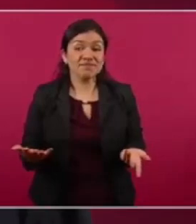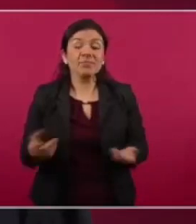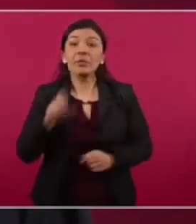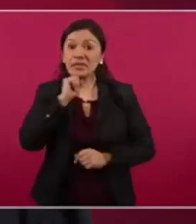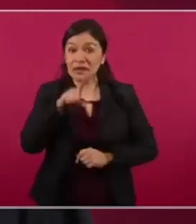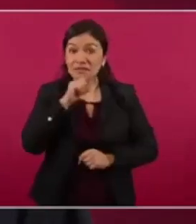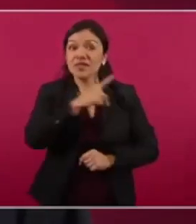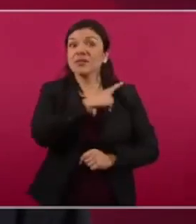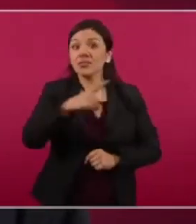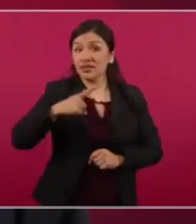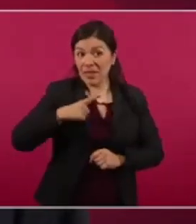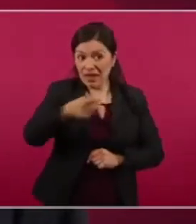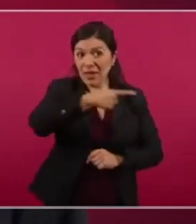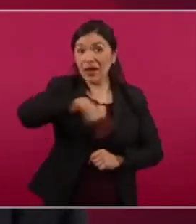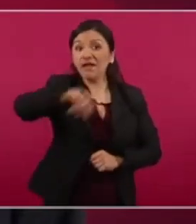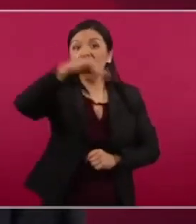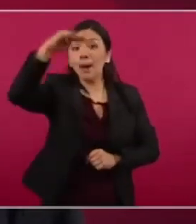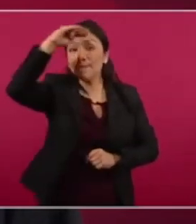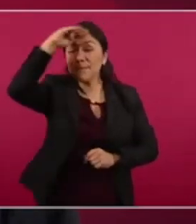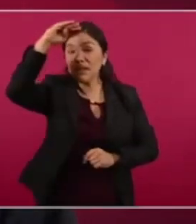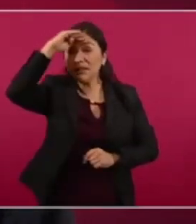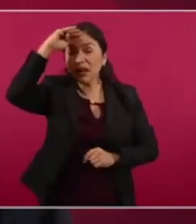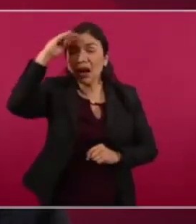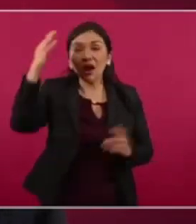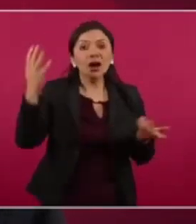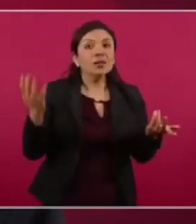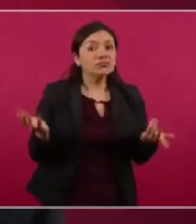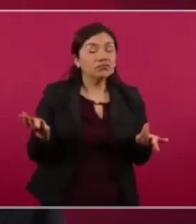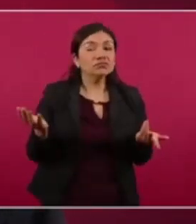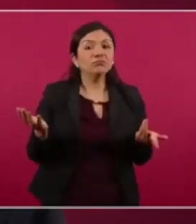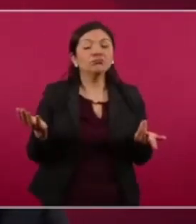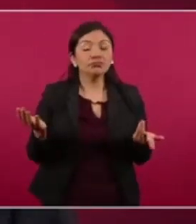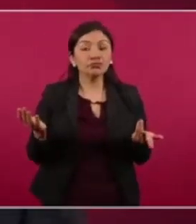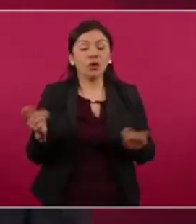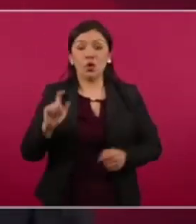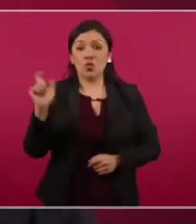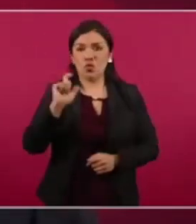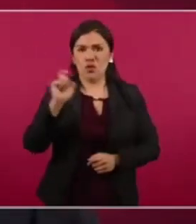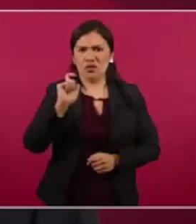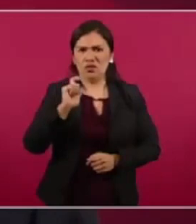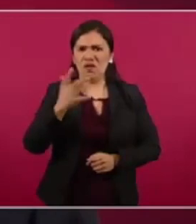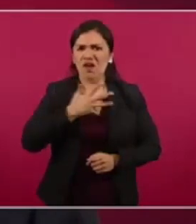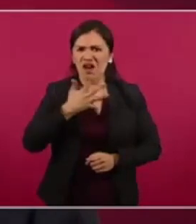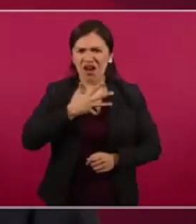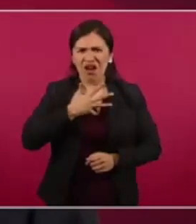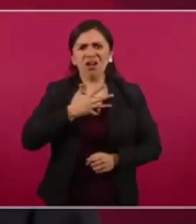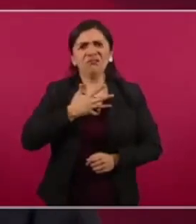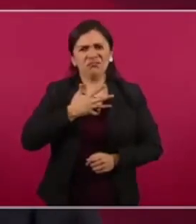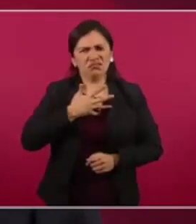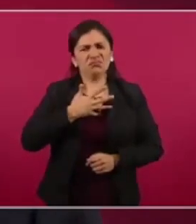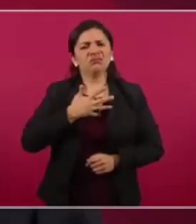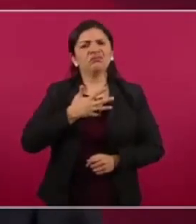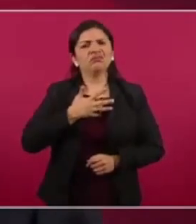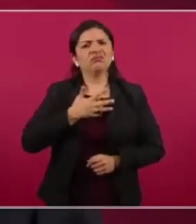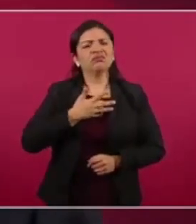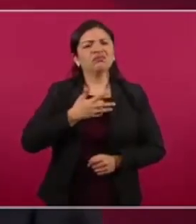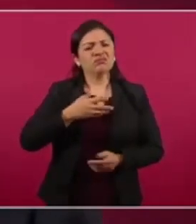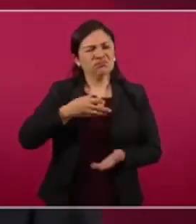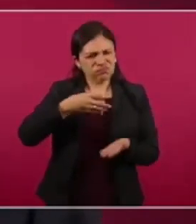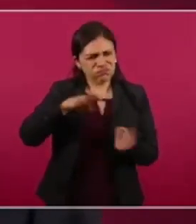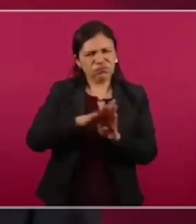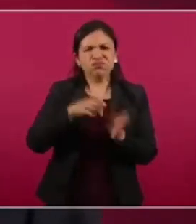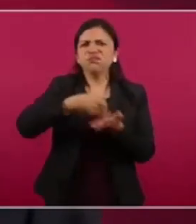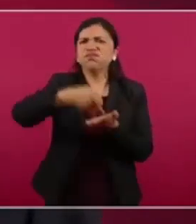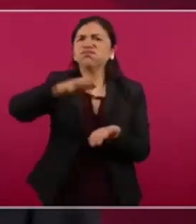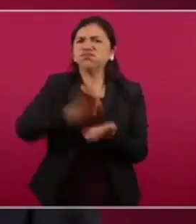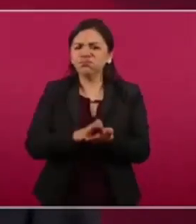piensen que cuando se tiene autoridad moral, se tiene autoridad política.